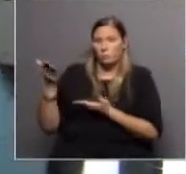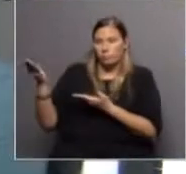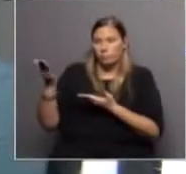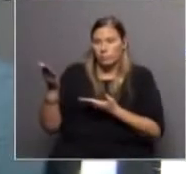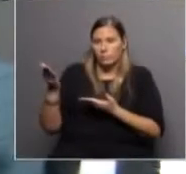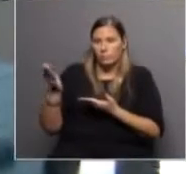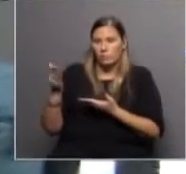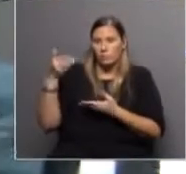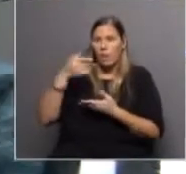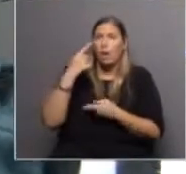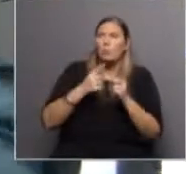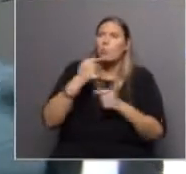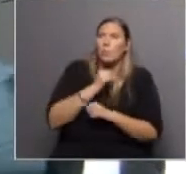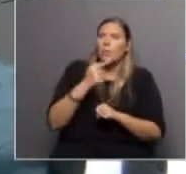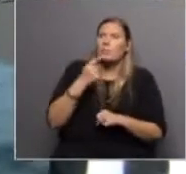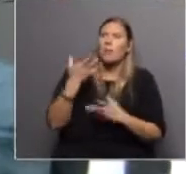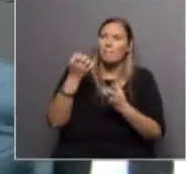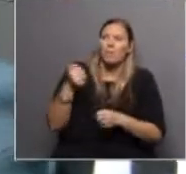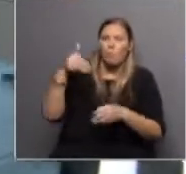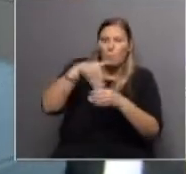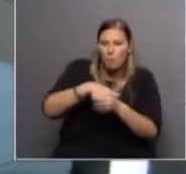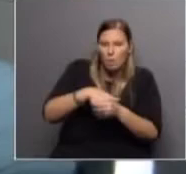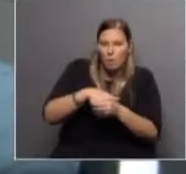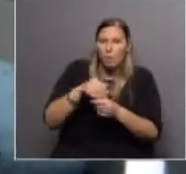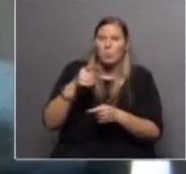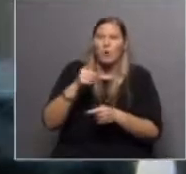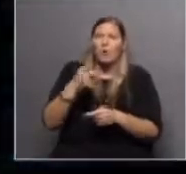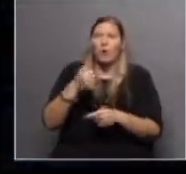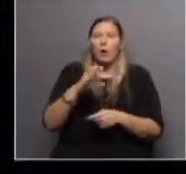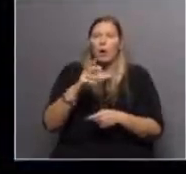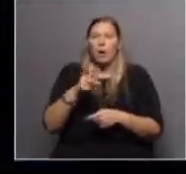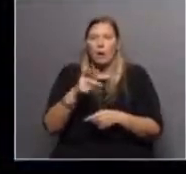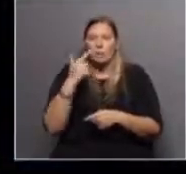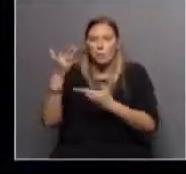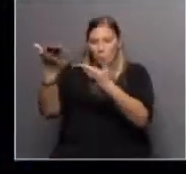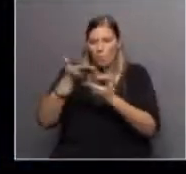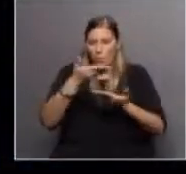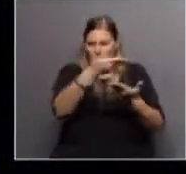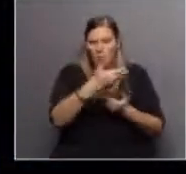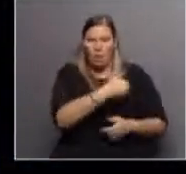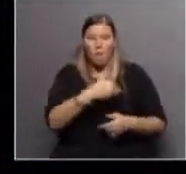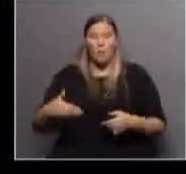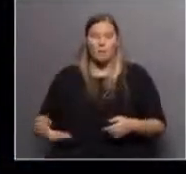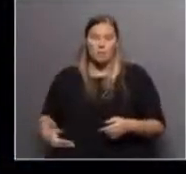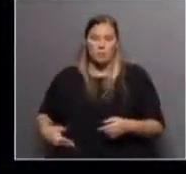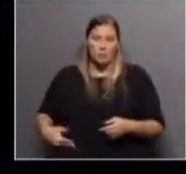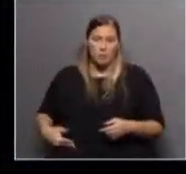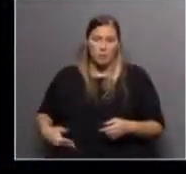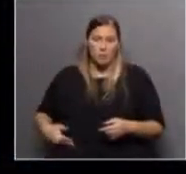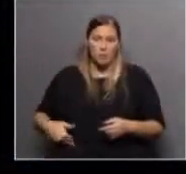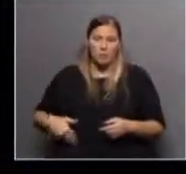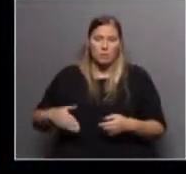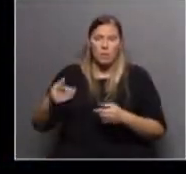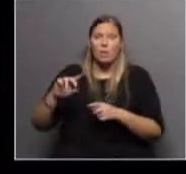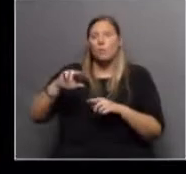mucha gente, me gustaría participar, pero en el GACH, en cambio, hubo convocatoria. Partió de la Presidencia de la República y después de los